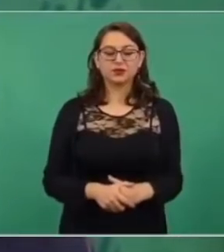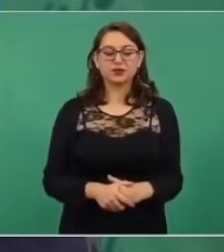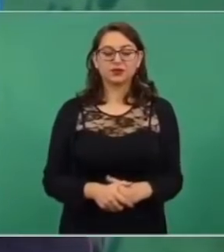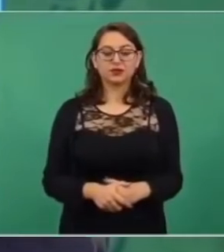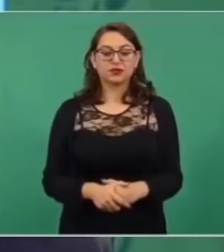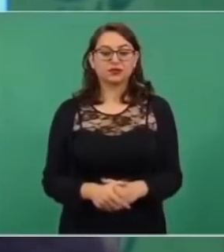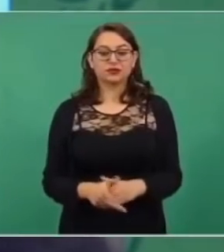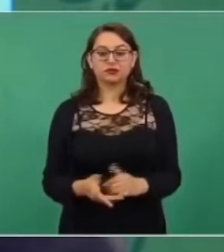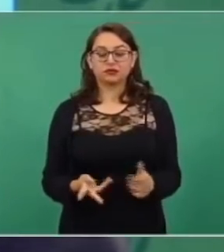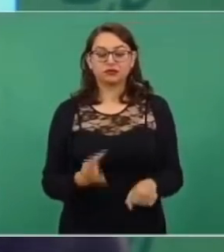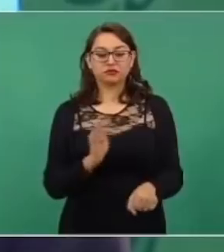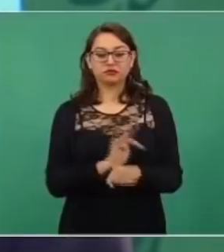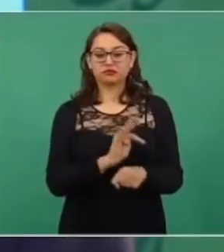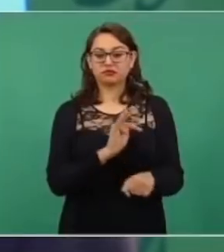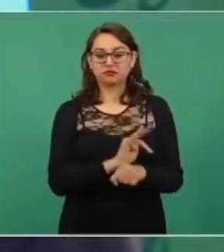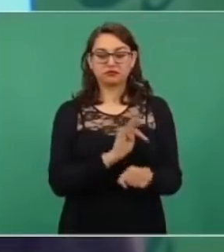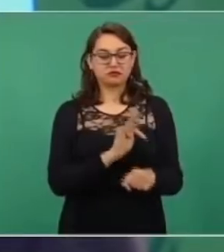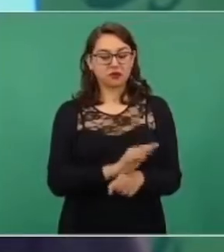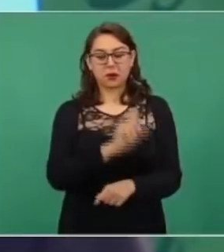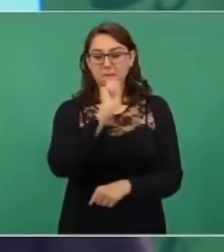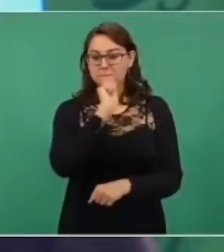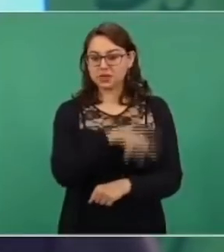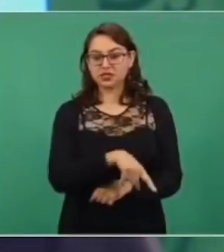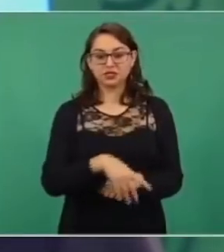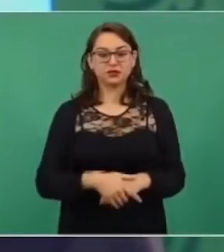defienden los mismos intereses.